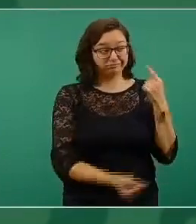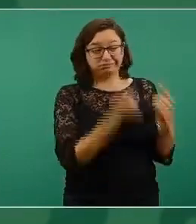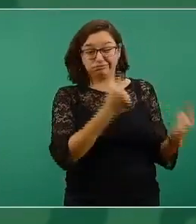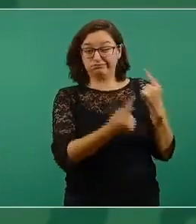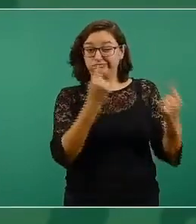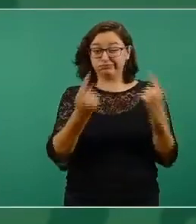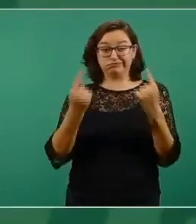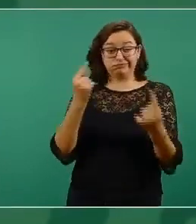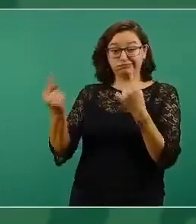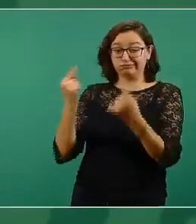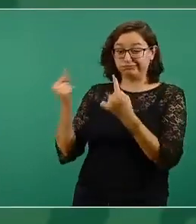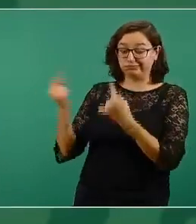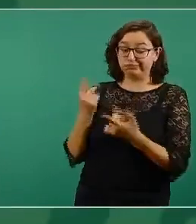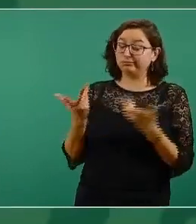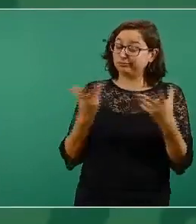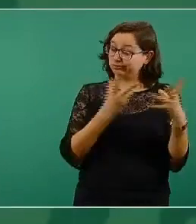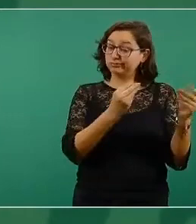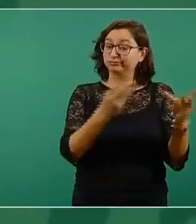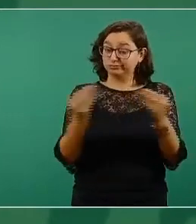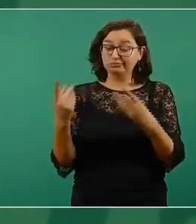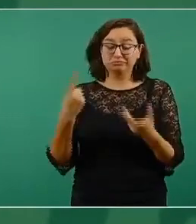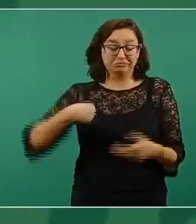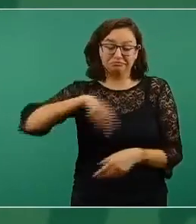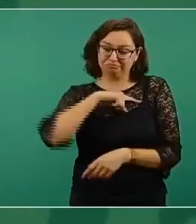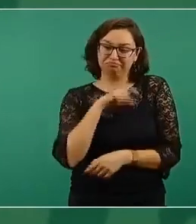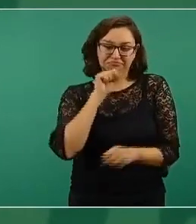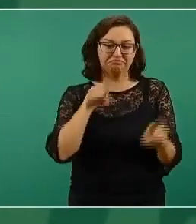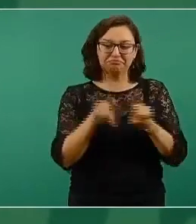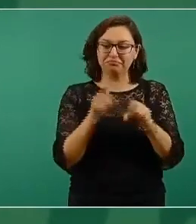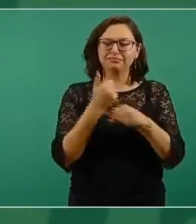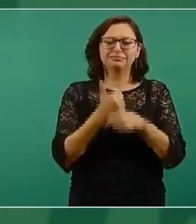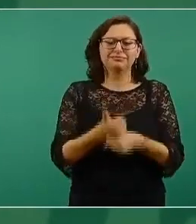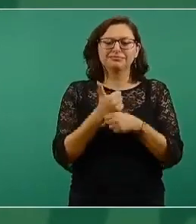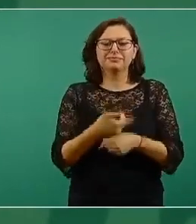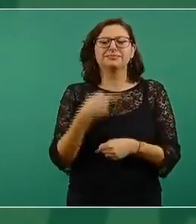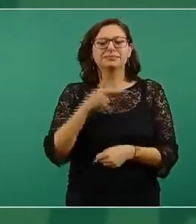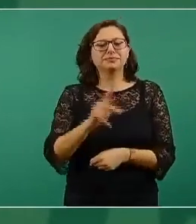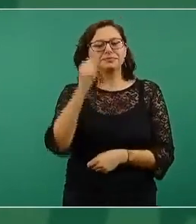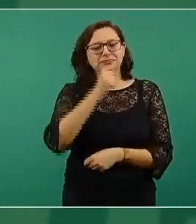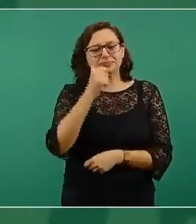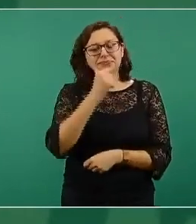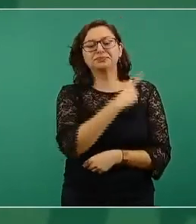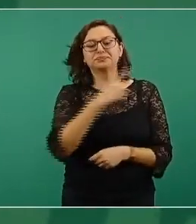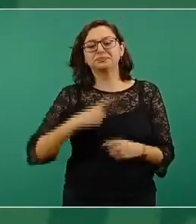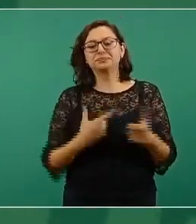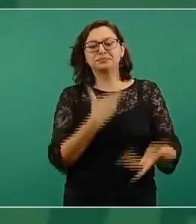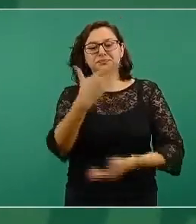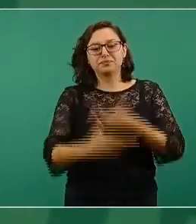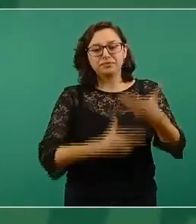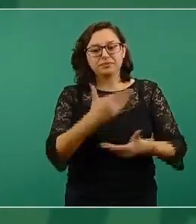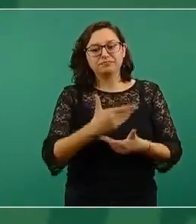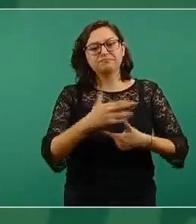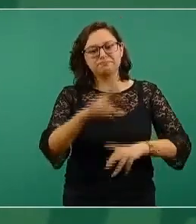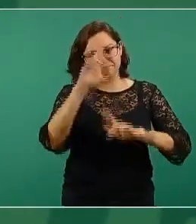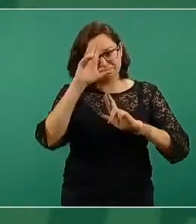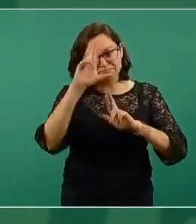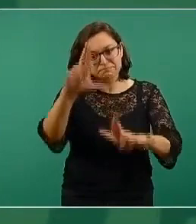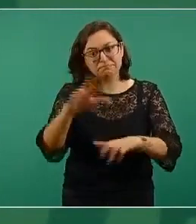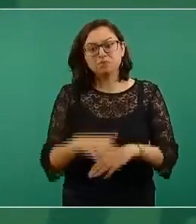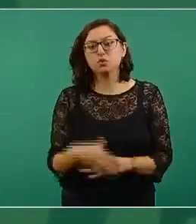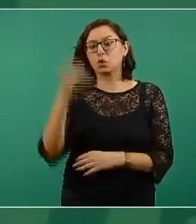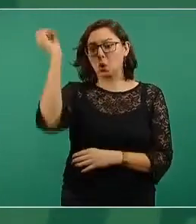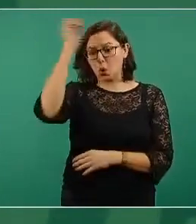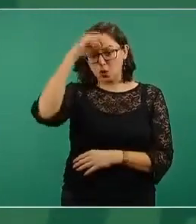y depende quién lo perpetra, pero en general hay que buscar tener una relación cordial, respetuosa. Se vale tener